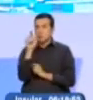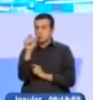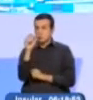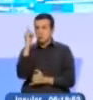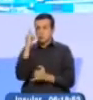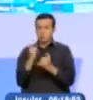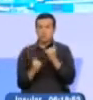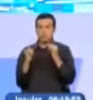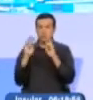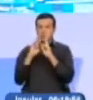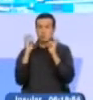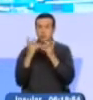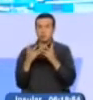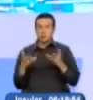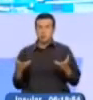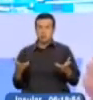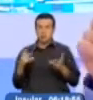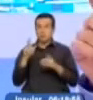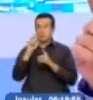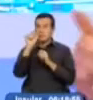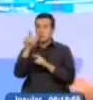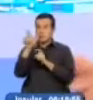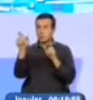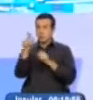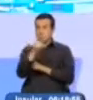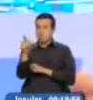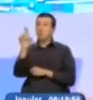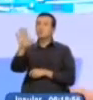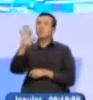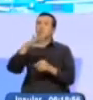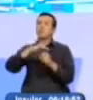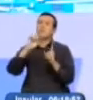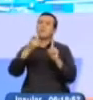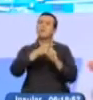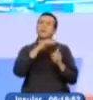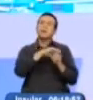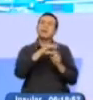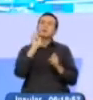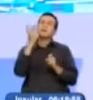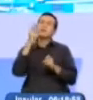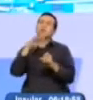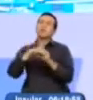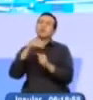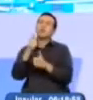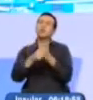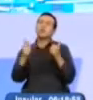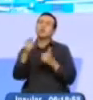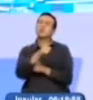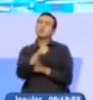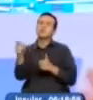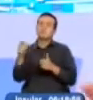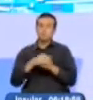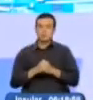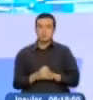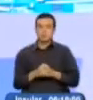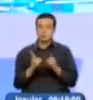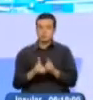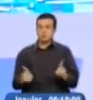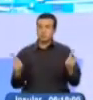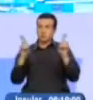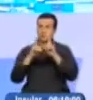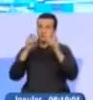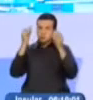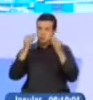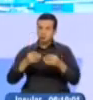última de lo que preguntamos cómo votó en la primera y en la segunda vuelta y el resultado oficial